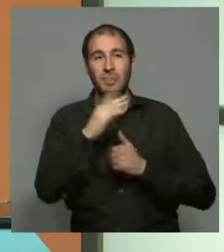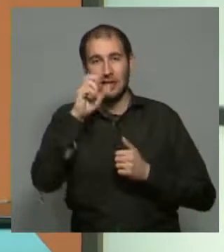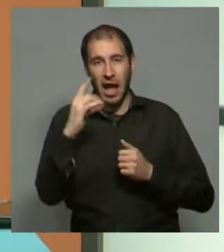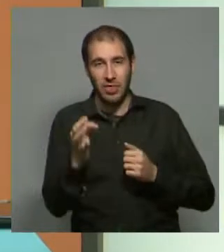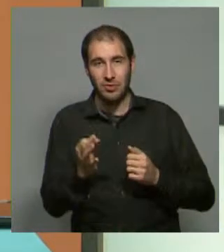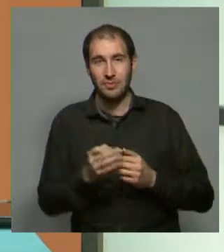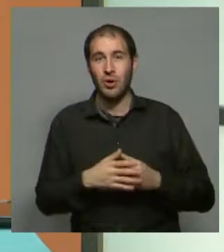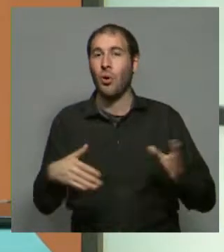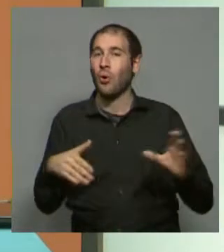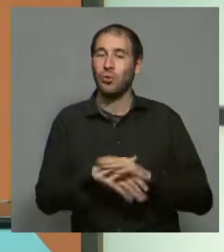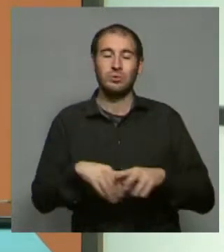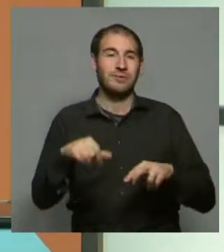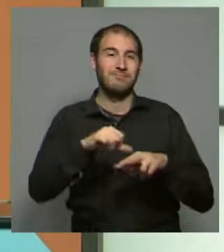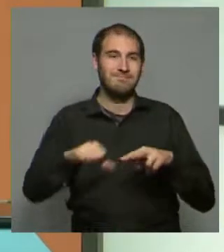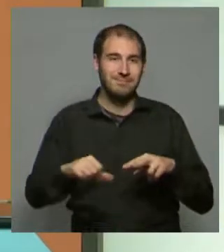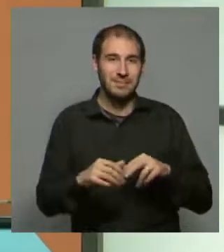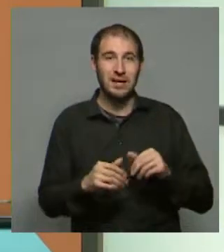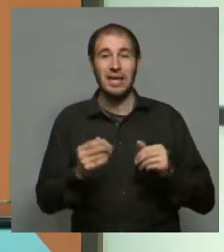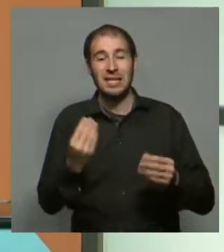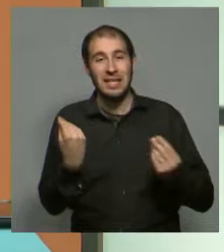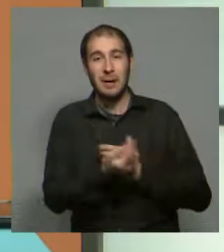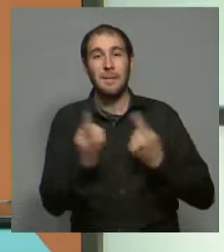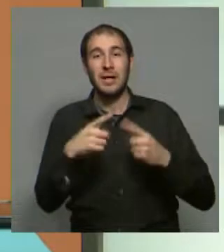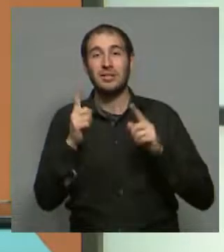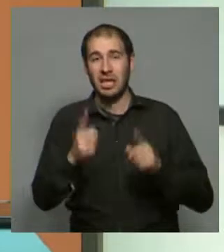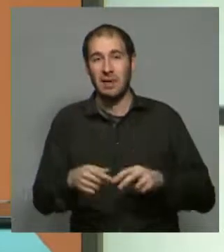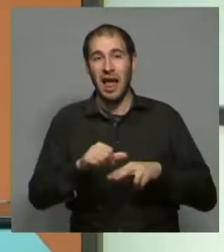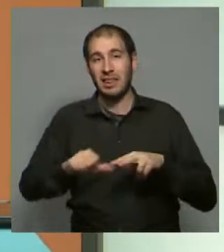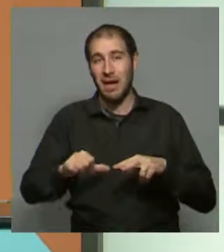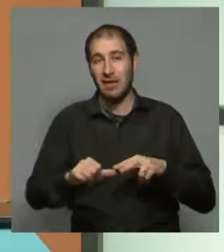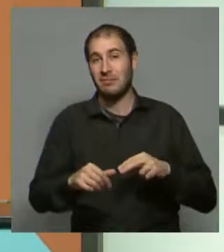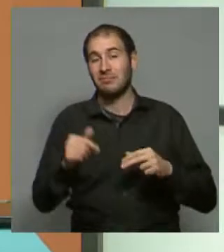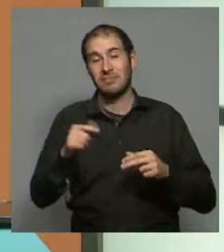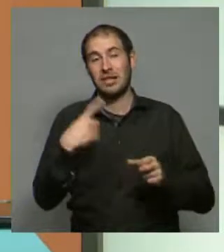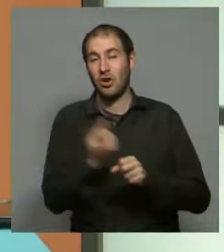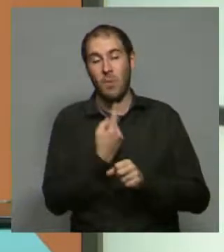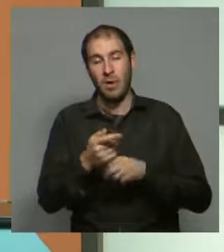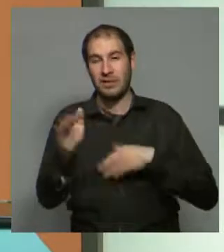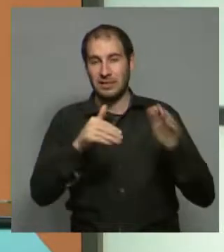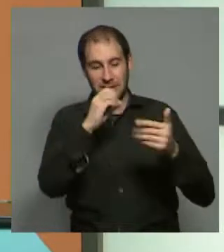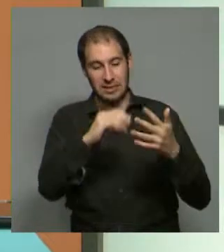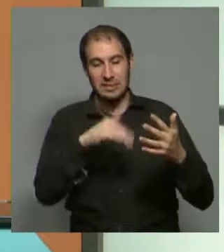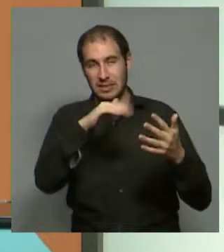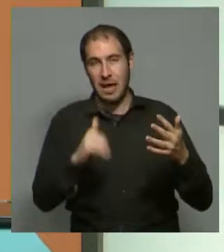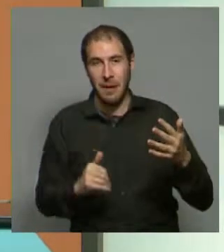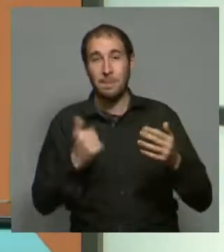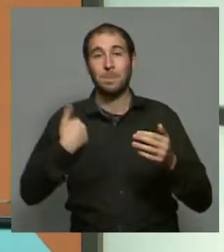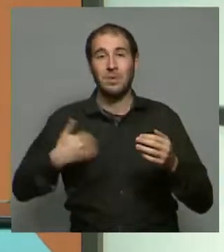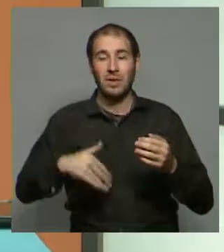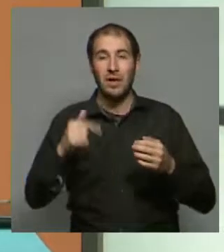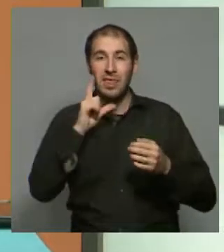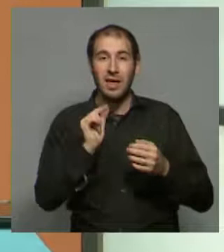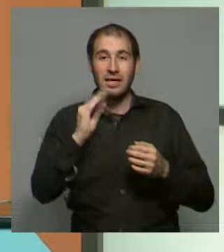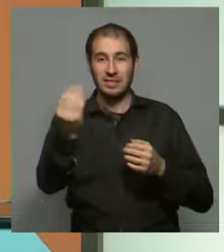Bueno, justo se lesiona Gabriel Mercado, hubiese tenido su chance, pero también se lesionó y no va a estar en los convocados. Lo decíamos recién, Argentina el